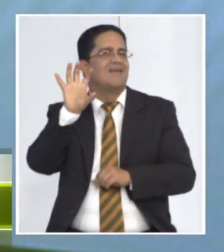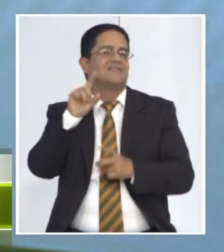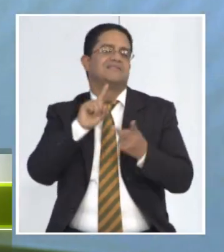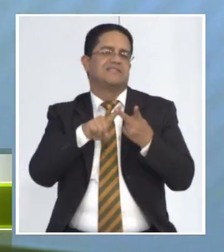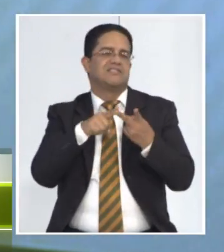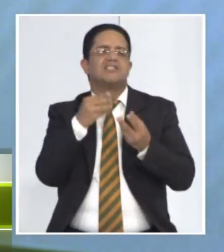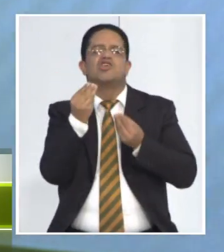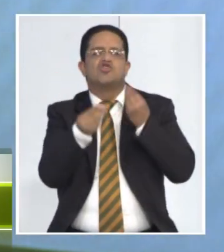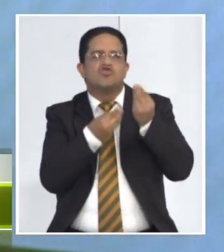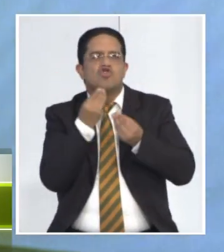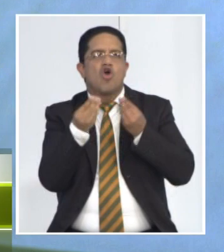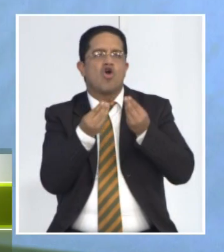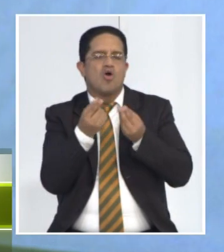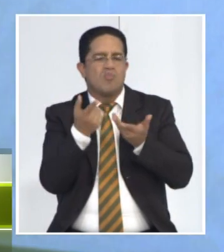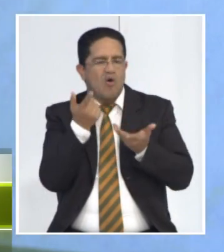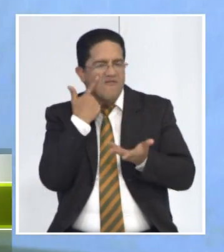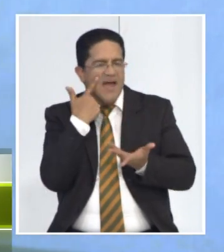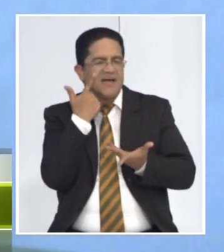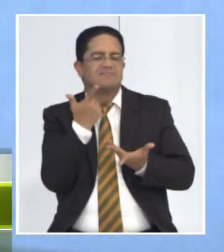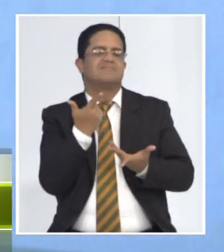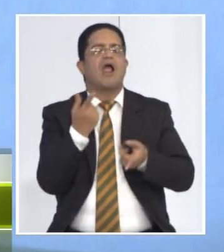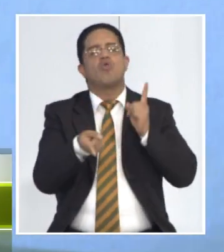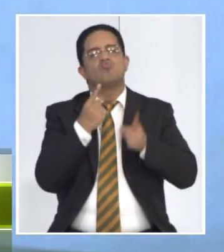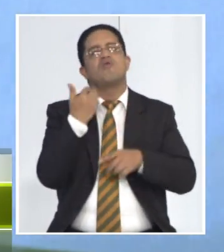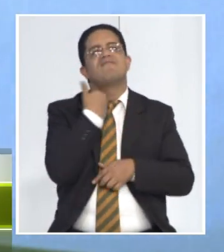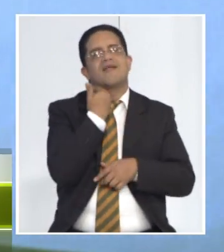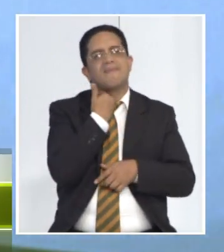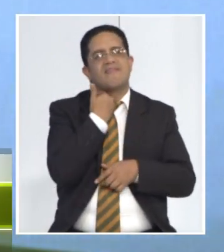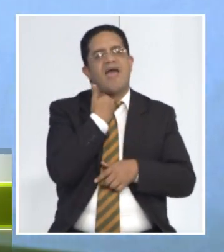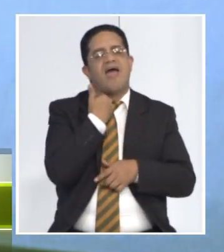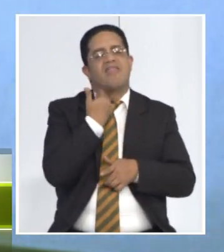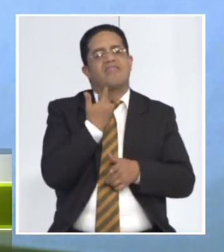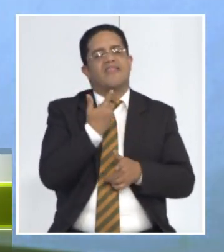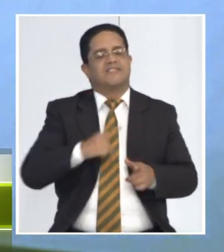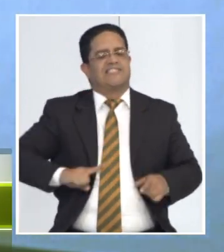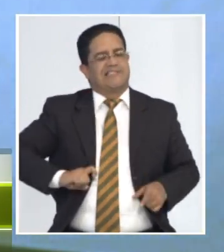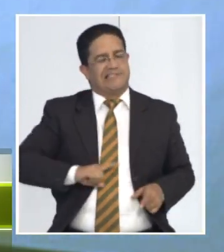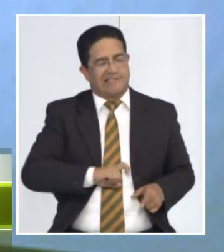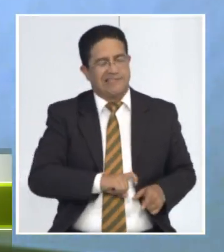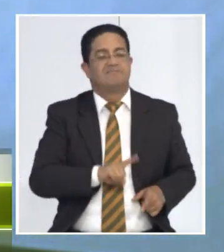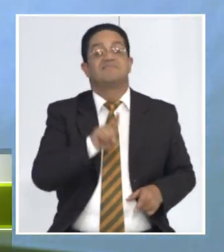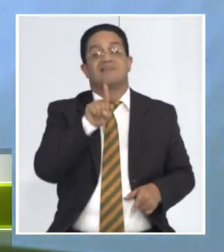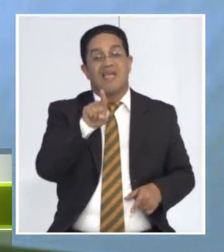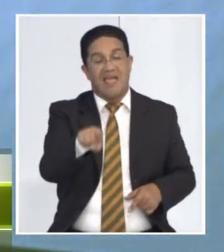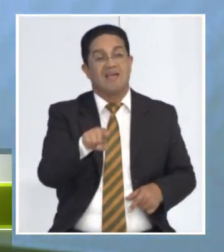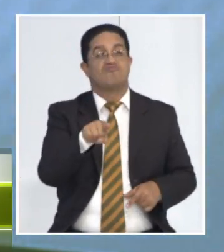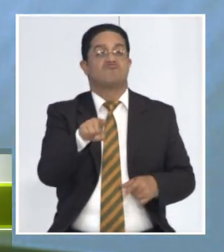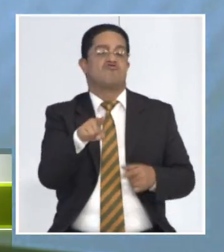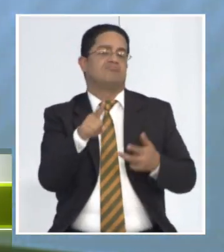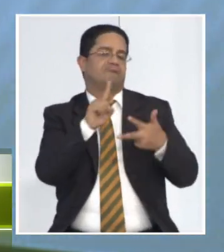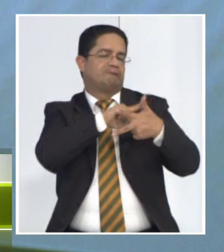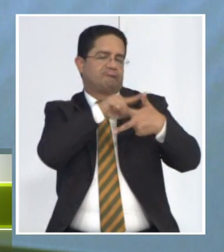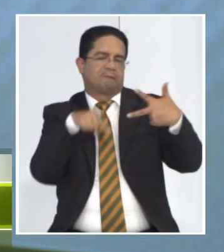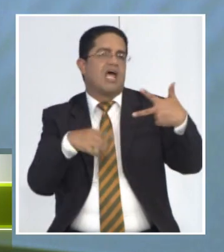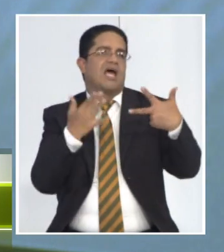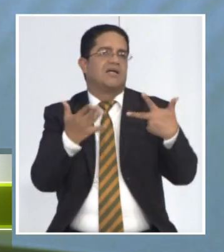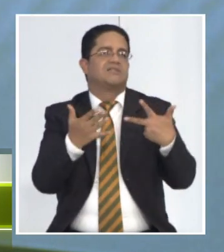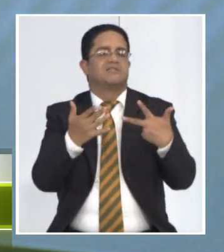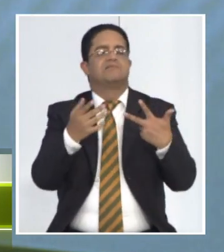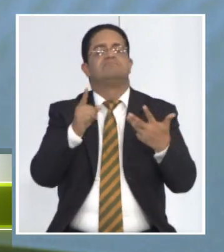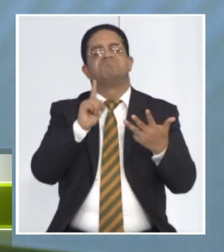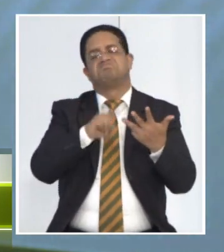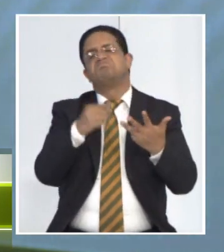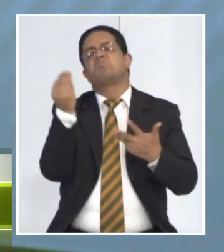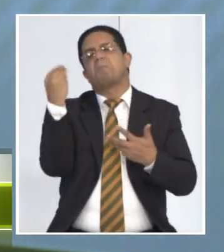las estrecheces que son recurrentes. O sea, que a pesar de lo que hacemos, se reproducen y se reproducen y se reproducen. Eso es, entre otras cosas que vamos a tener,